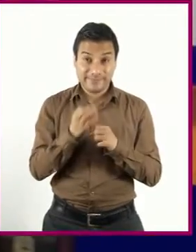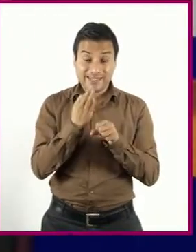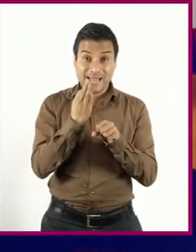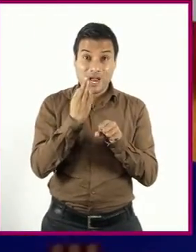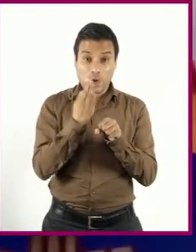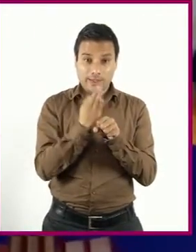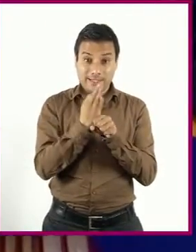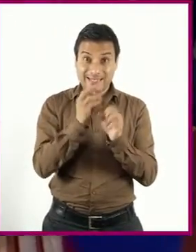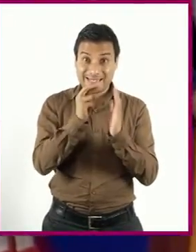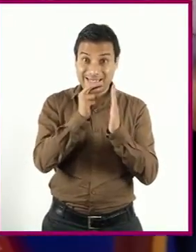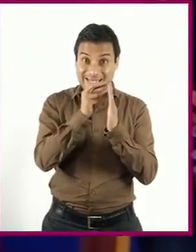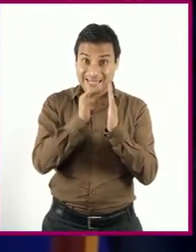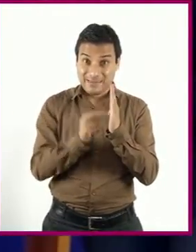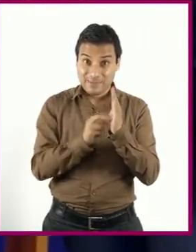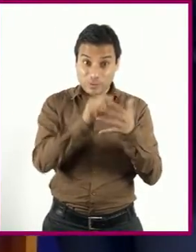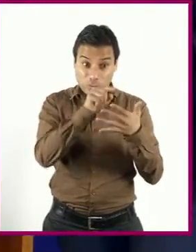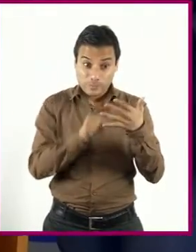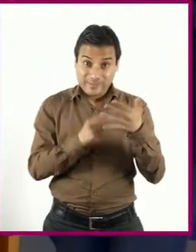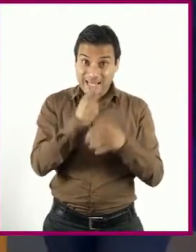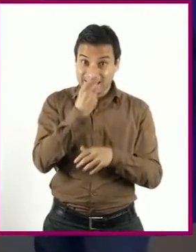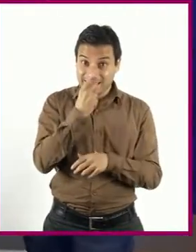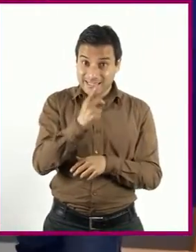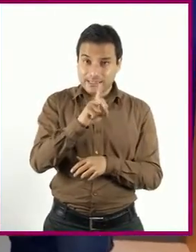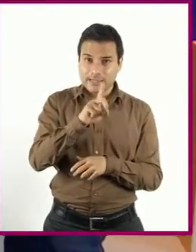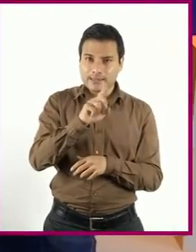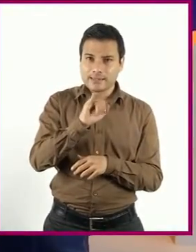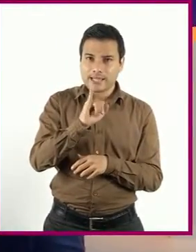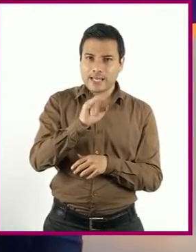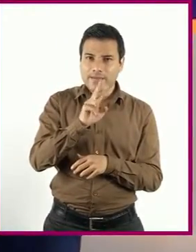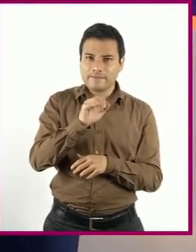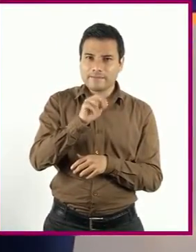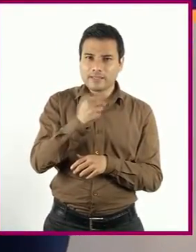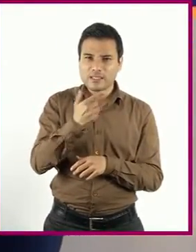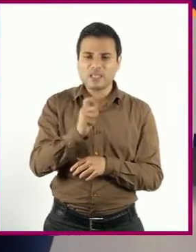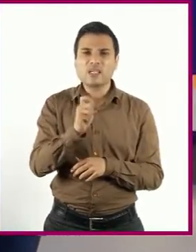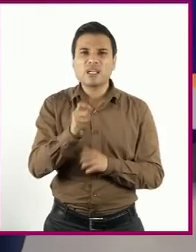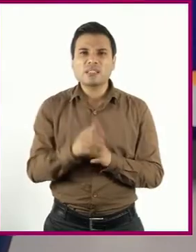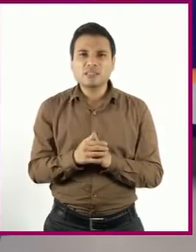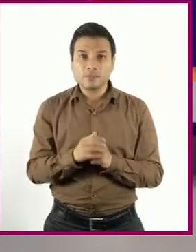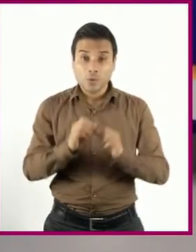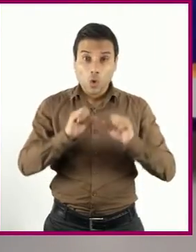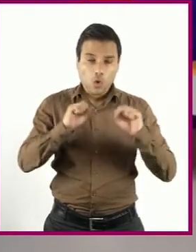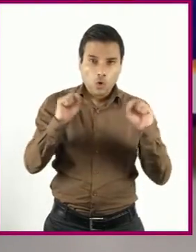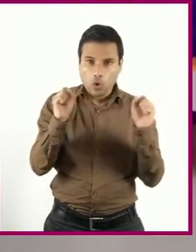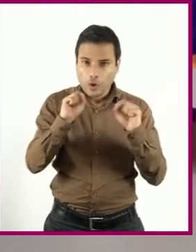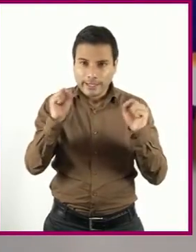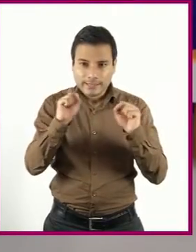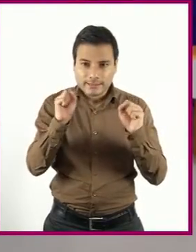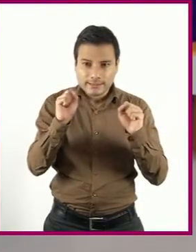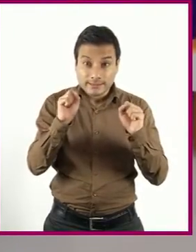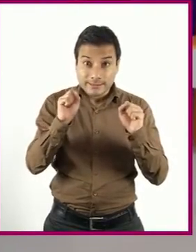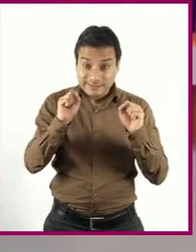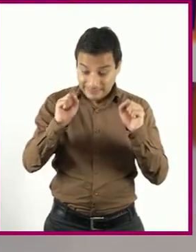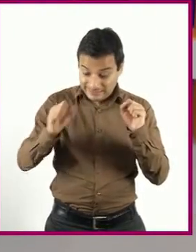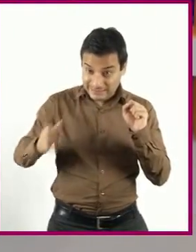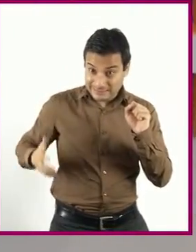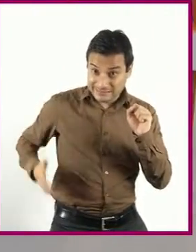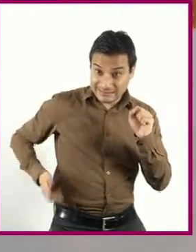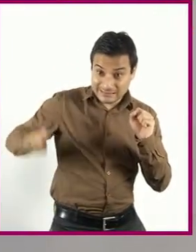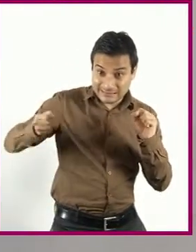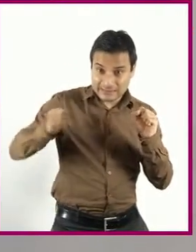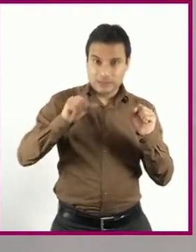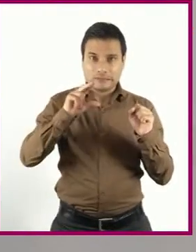en el reglamento que es un diving. Es un intento por parte del corredor para evitar que le quiten la bandera, inclinando la